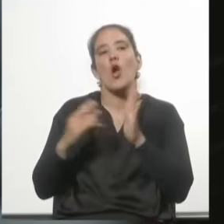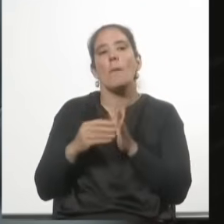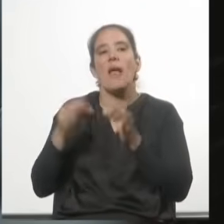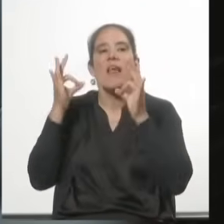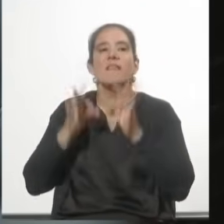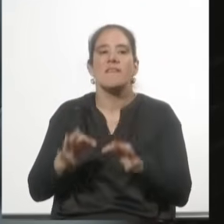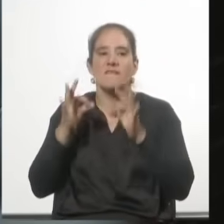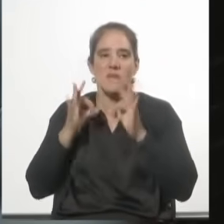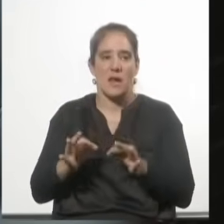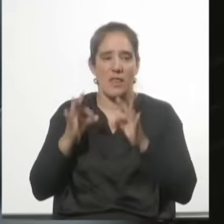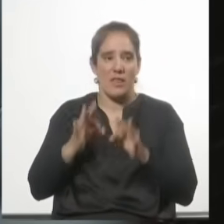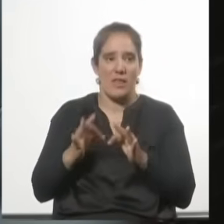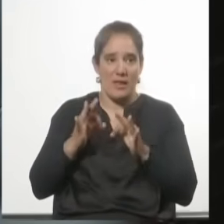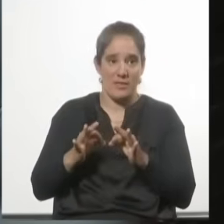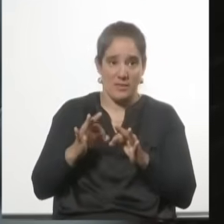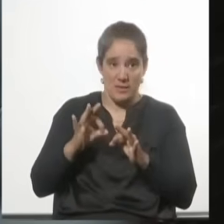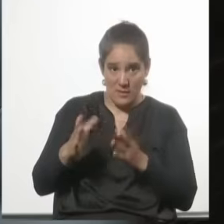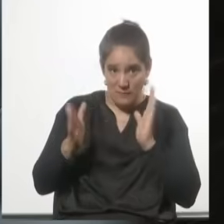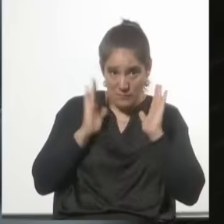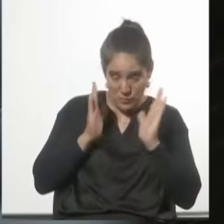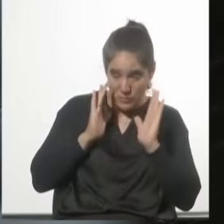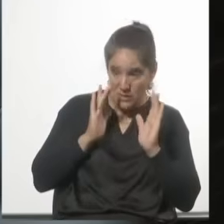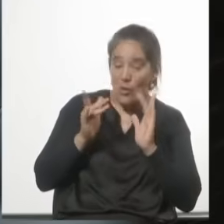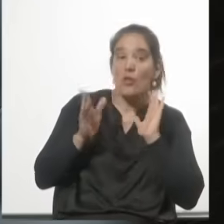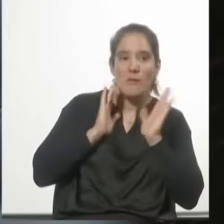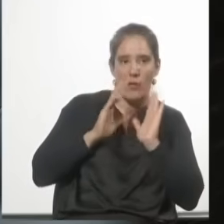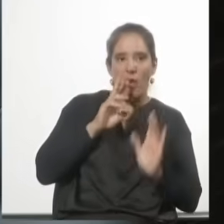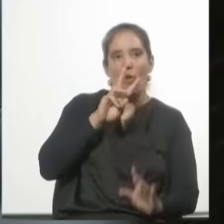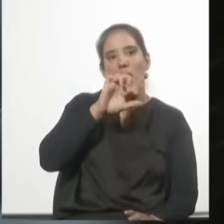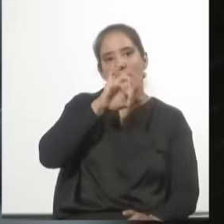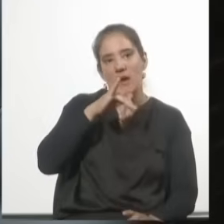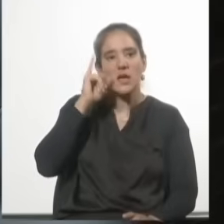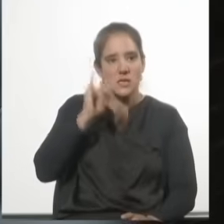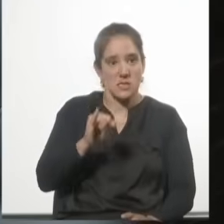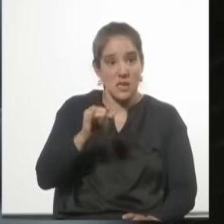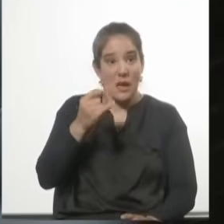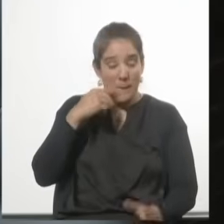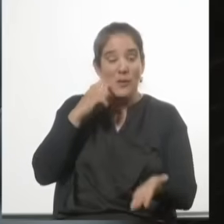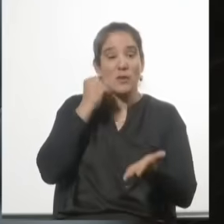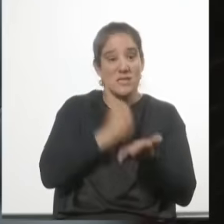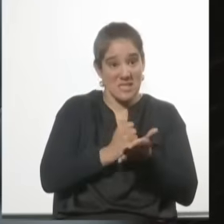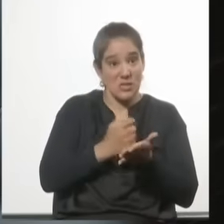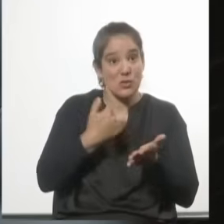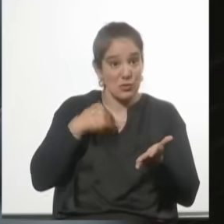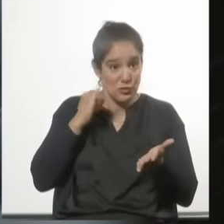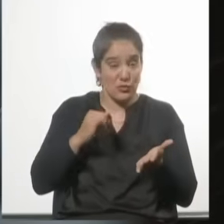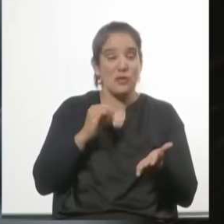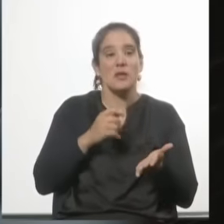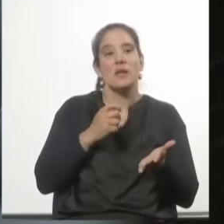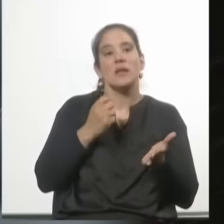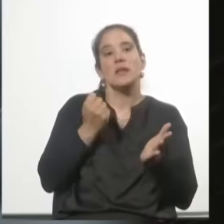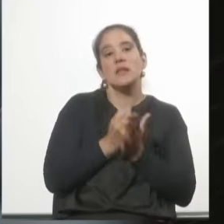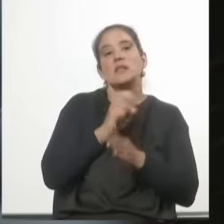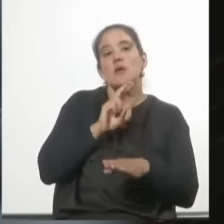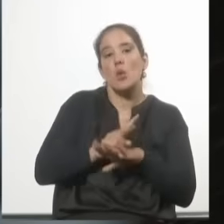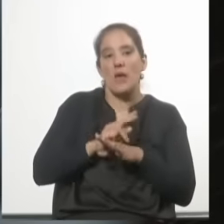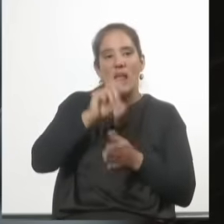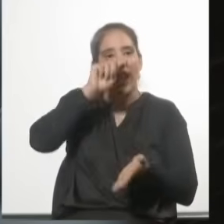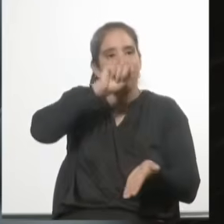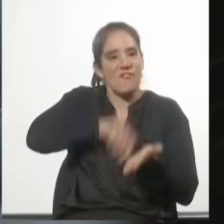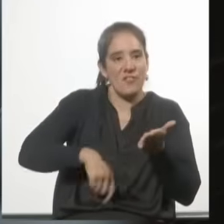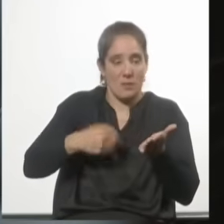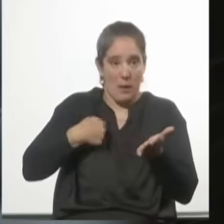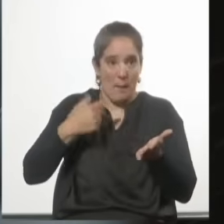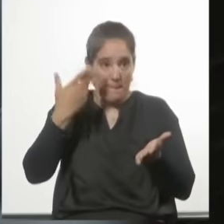verdadera expedida por el notario de Valencia, don Luis Calahuí de Leiva, en la que consta el sello de seguridad y la firma entera